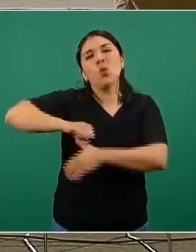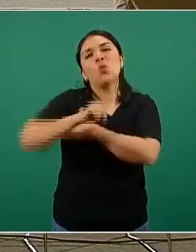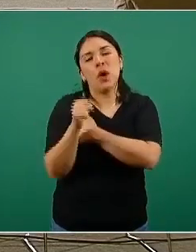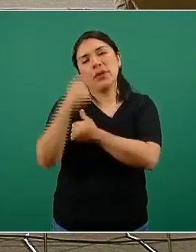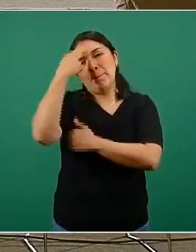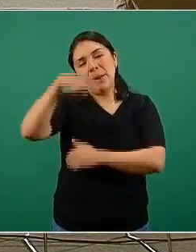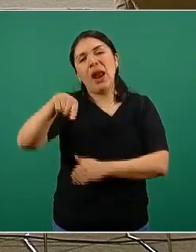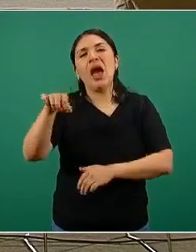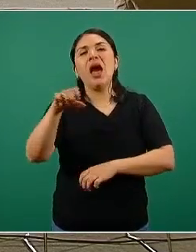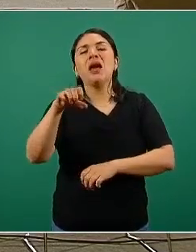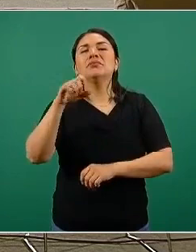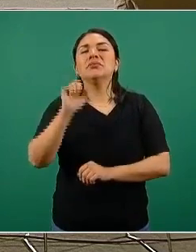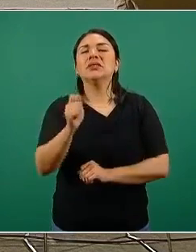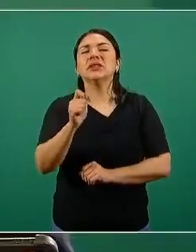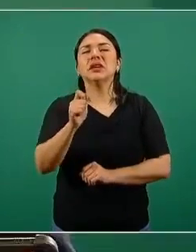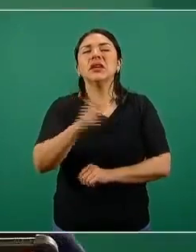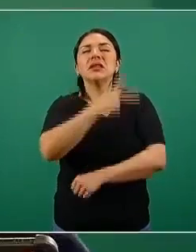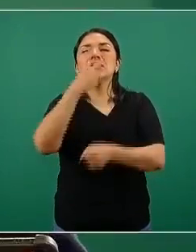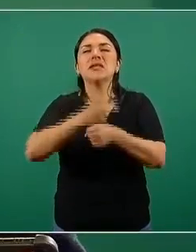esquemas de Pfizer requieren